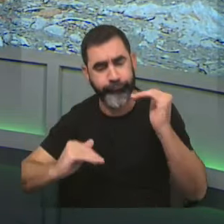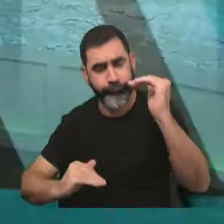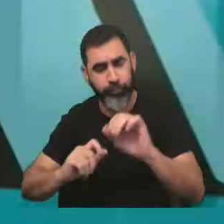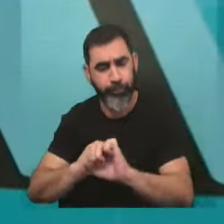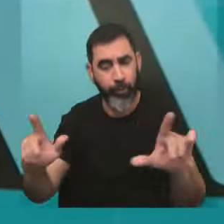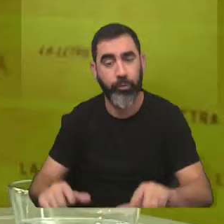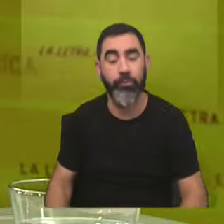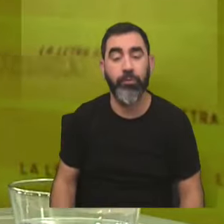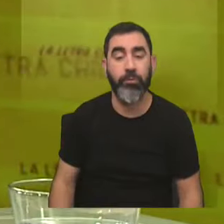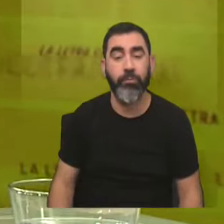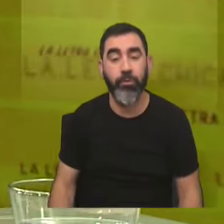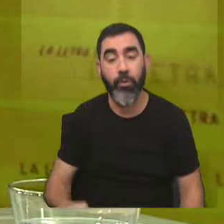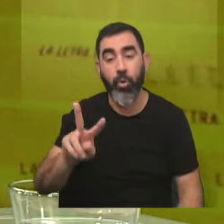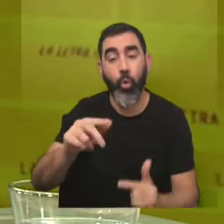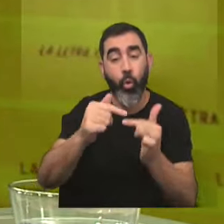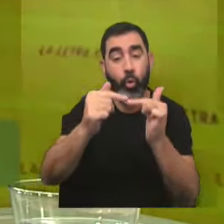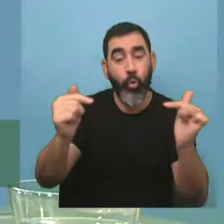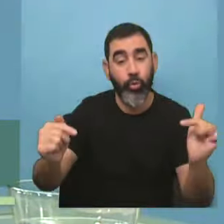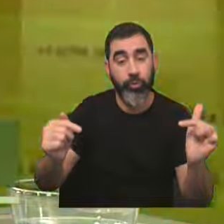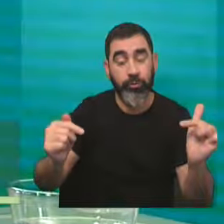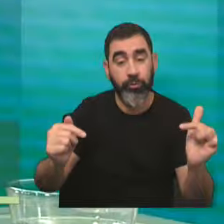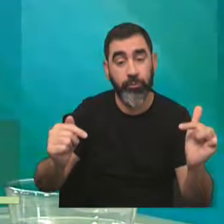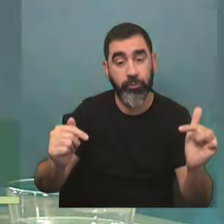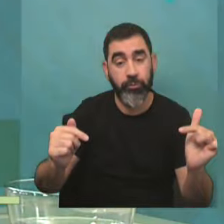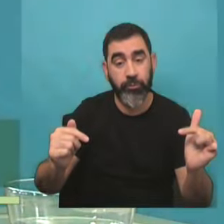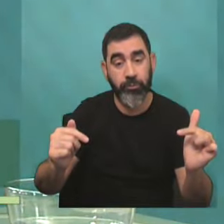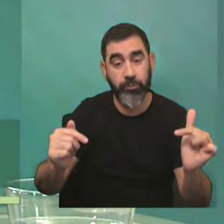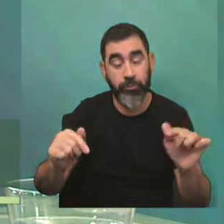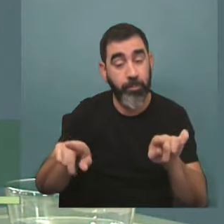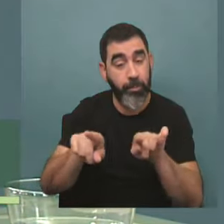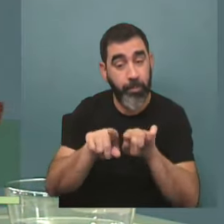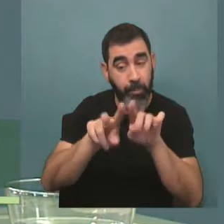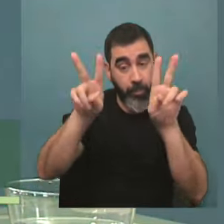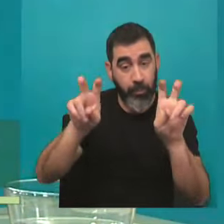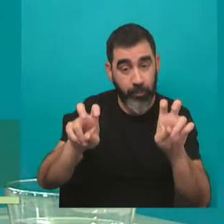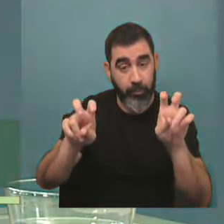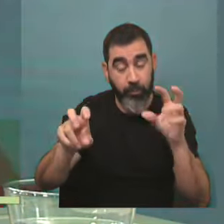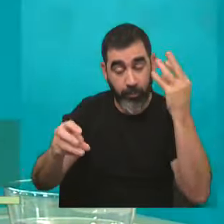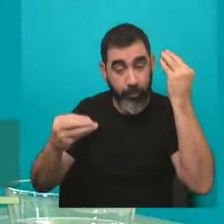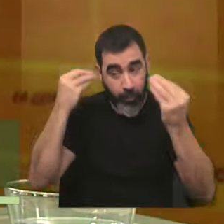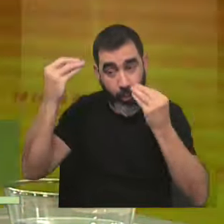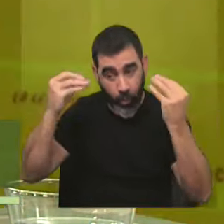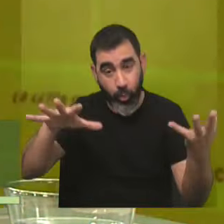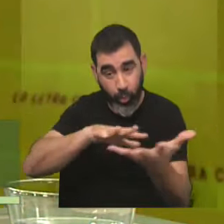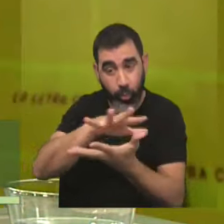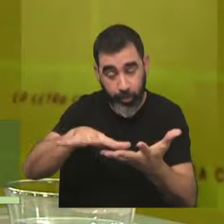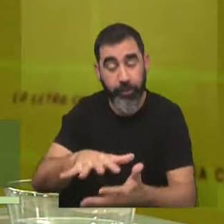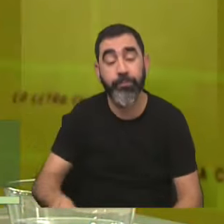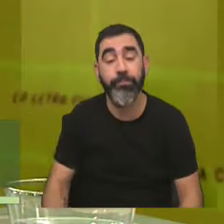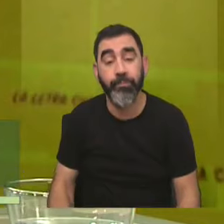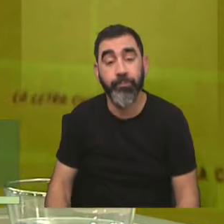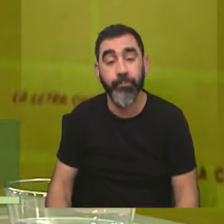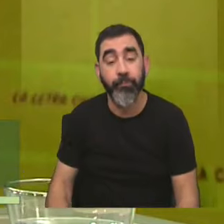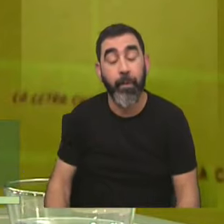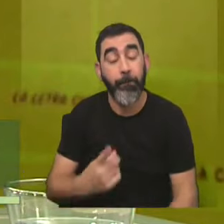desigualdad pasan dos cosas que que son bastante que van en el mismo sentido y que son eh objeto de de de preocupación